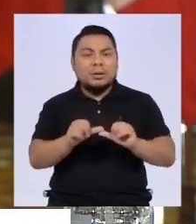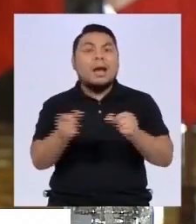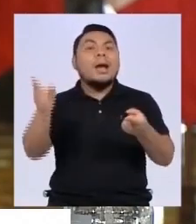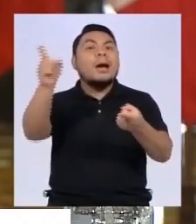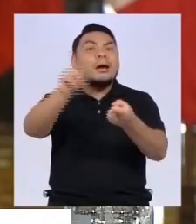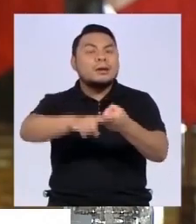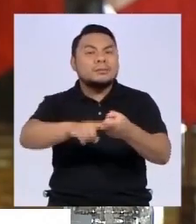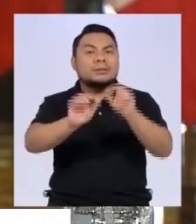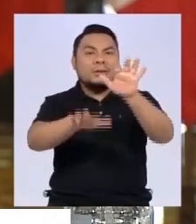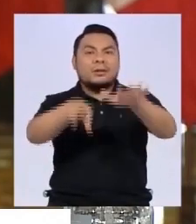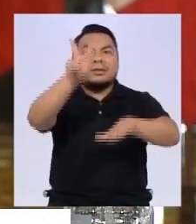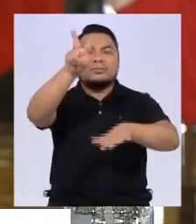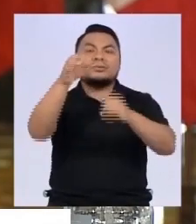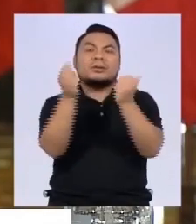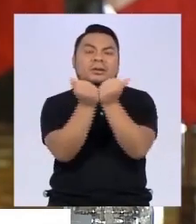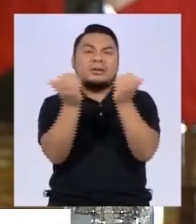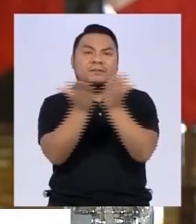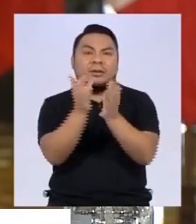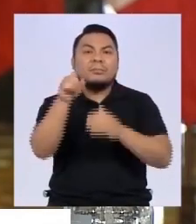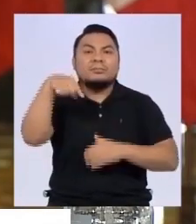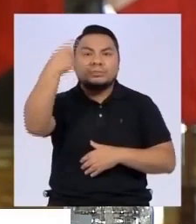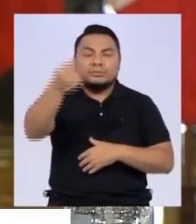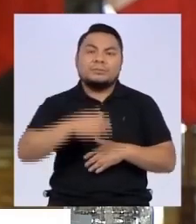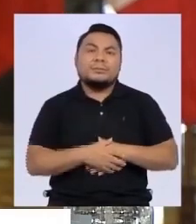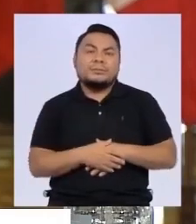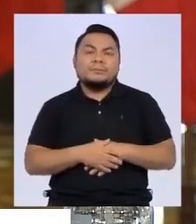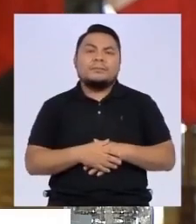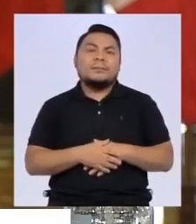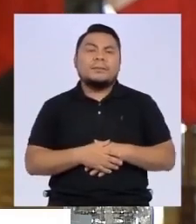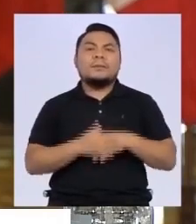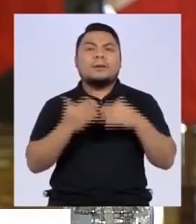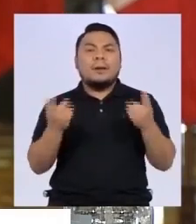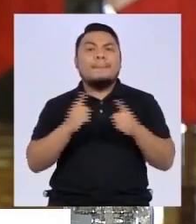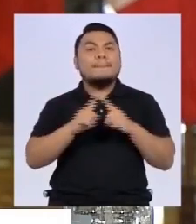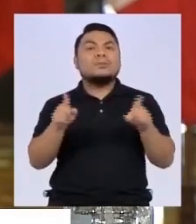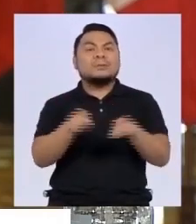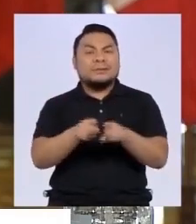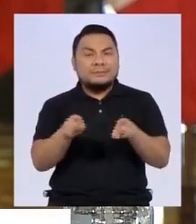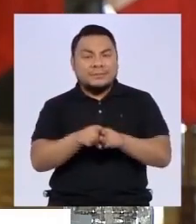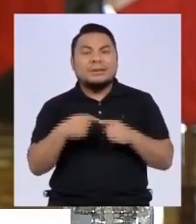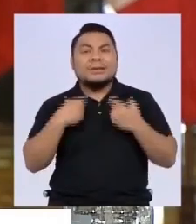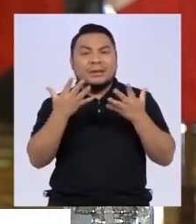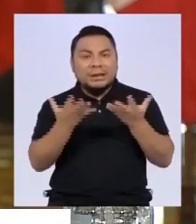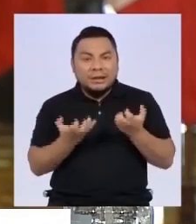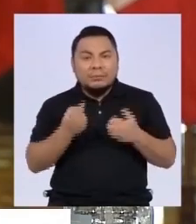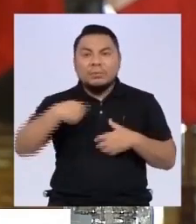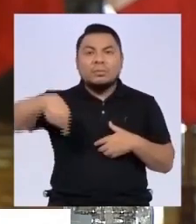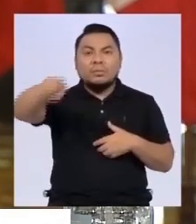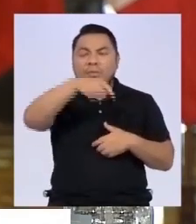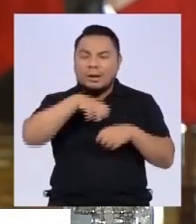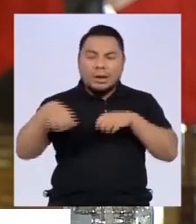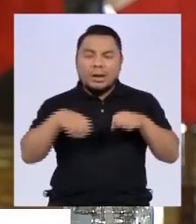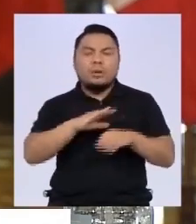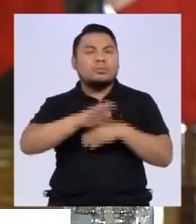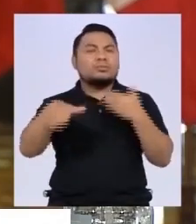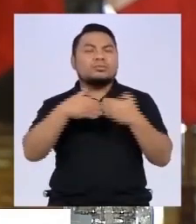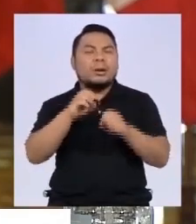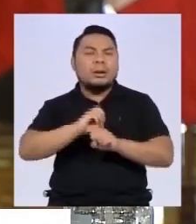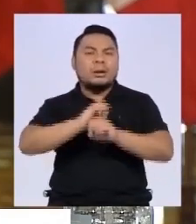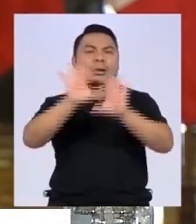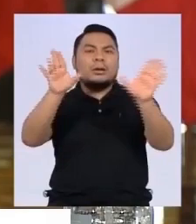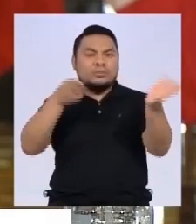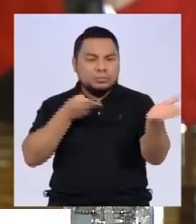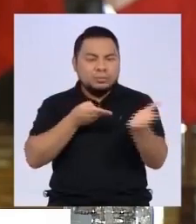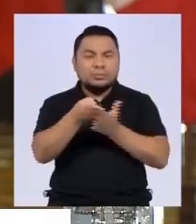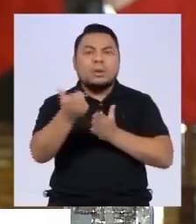12 de abril próximo. Entonces, pero también queremos que lo hagan con total transparencia y honestidad